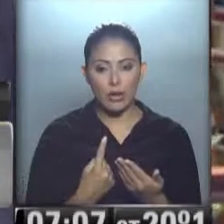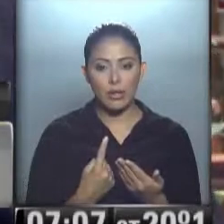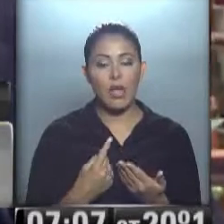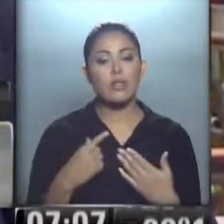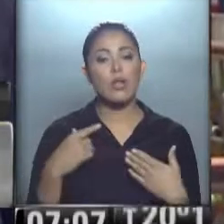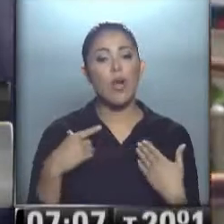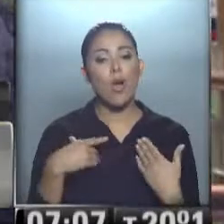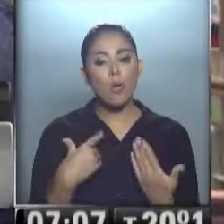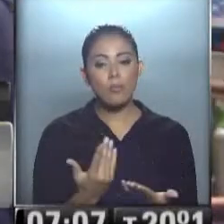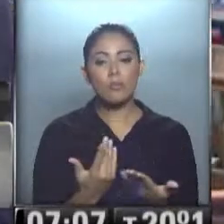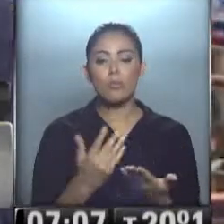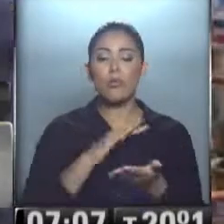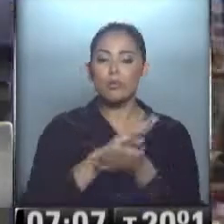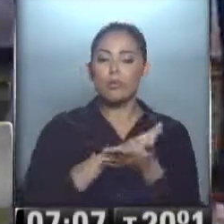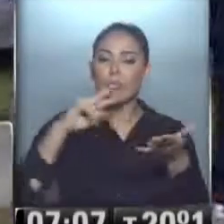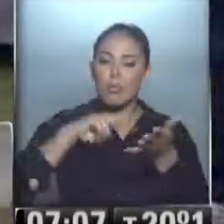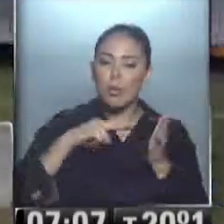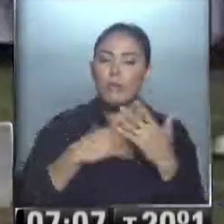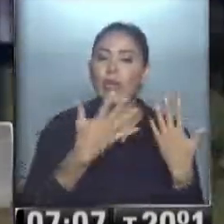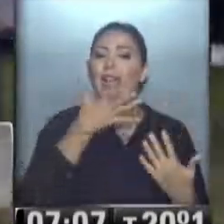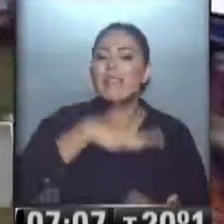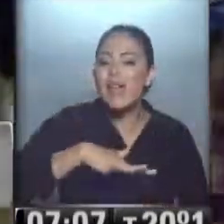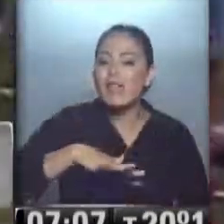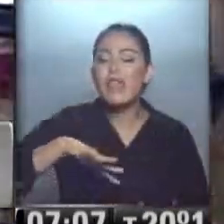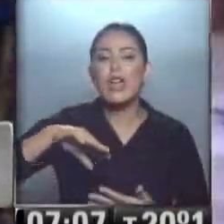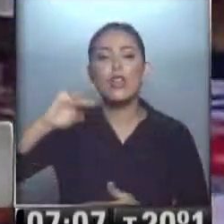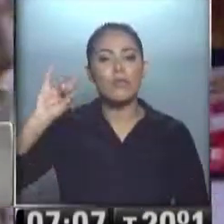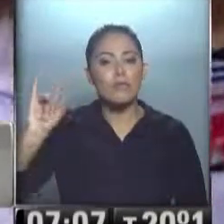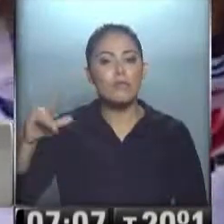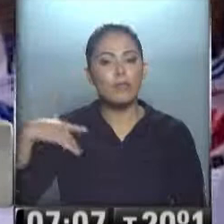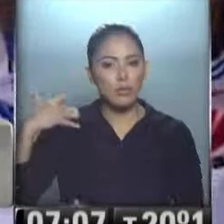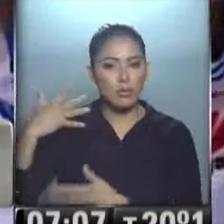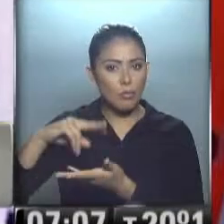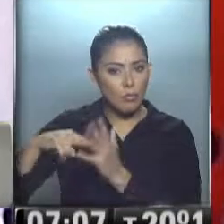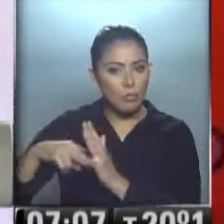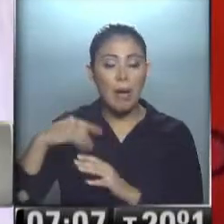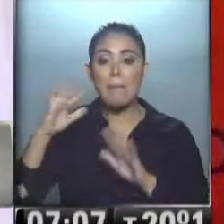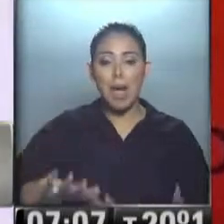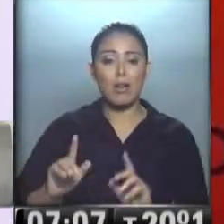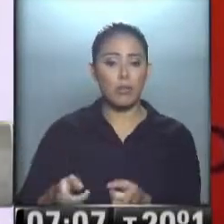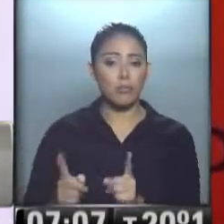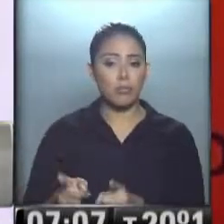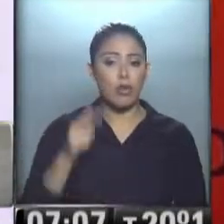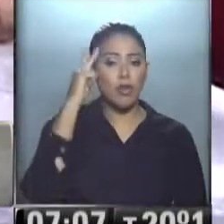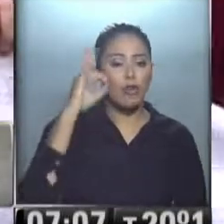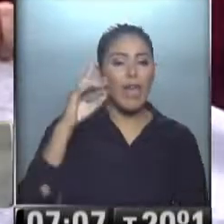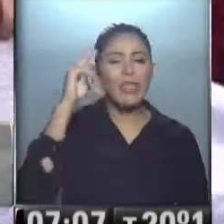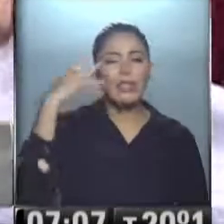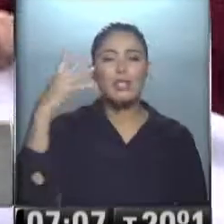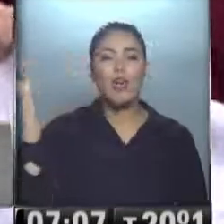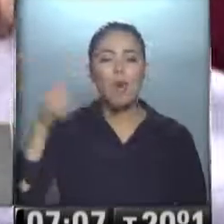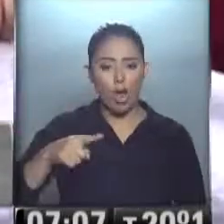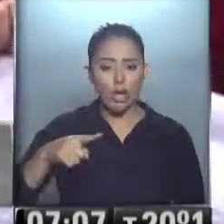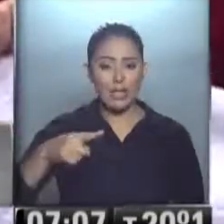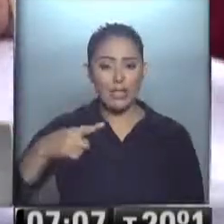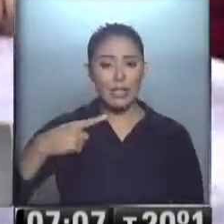la profundidad de conflicto el paro se sostiene entre el 90 y 95 de